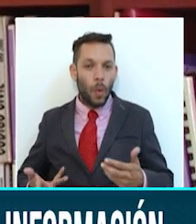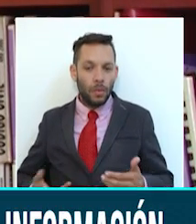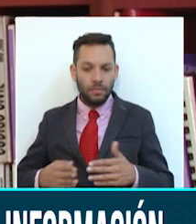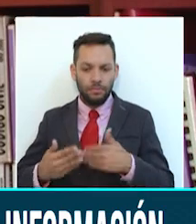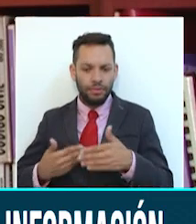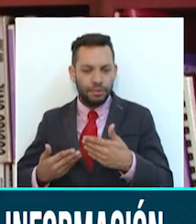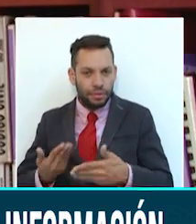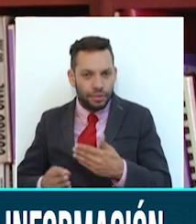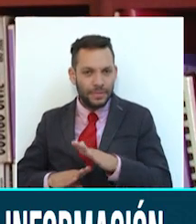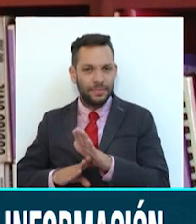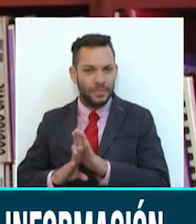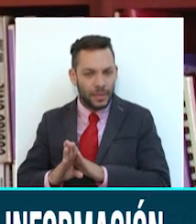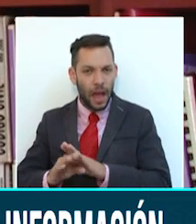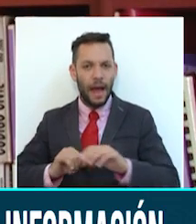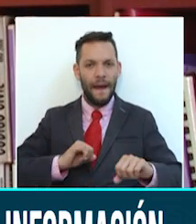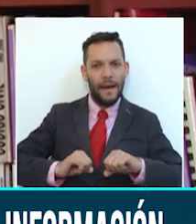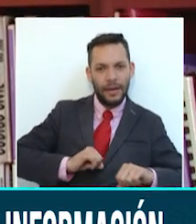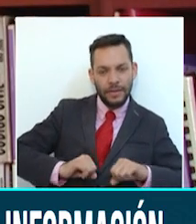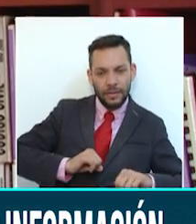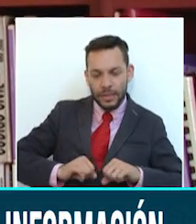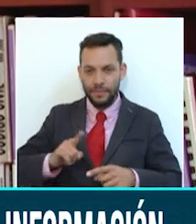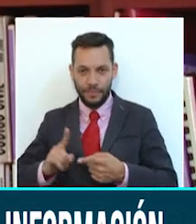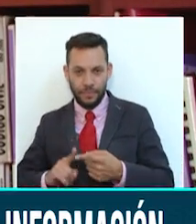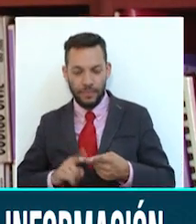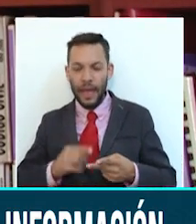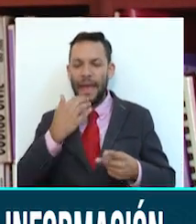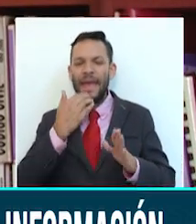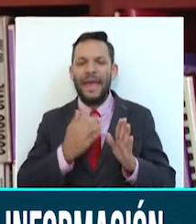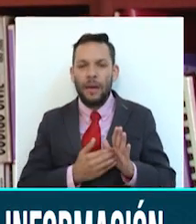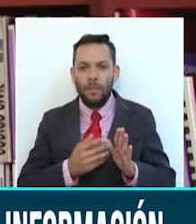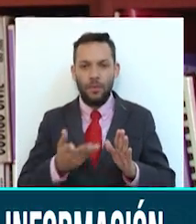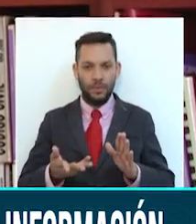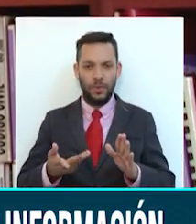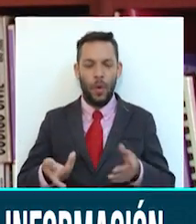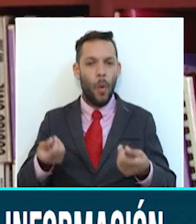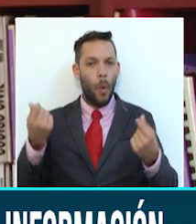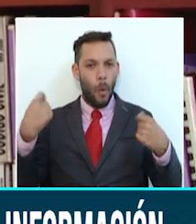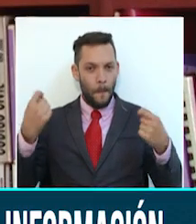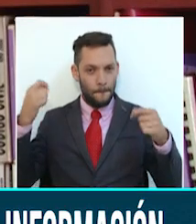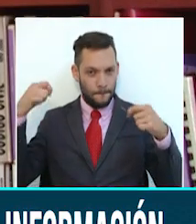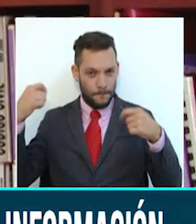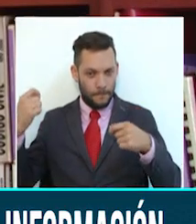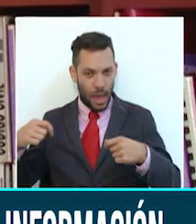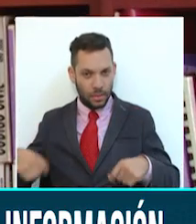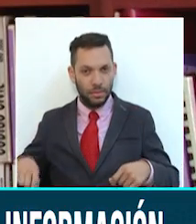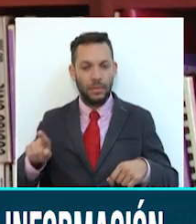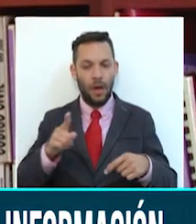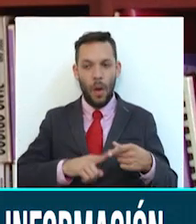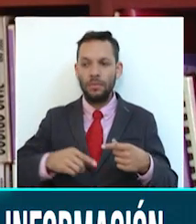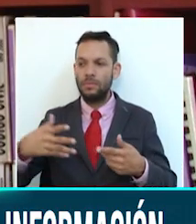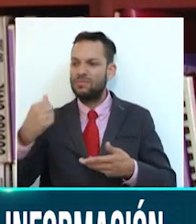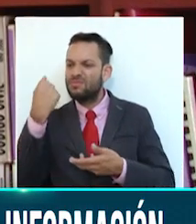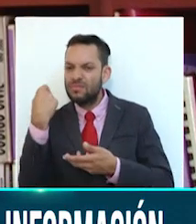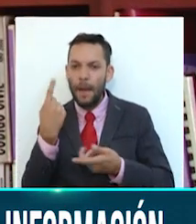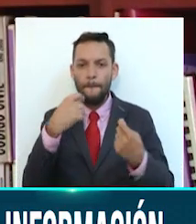desarrollo de las actividades. Por ejemplo, se afectan los comerciantes, que también son consumidores. Se